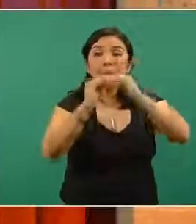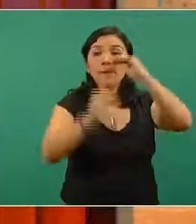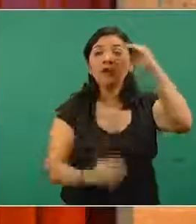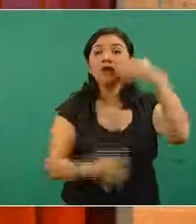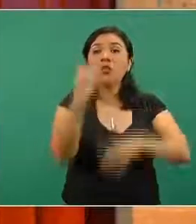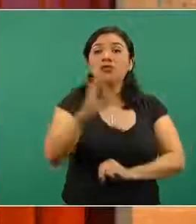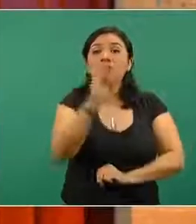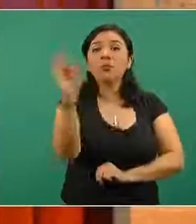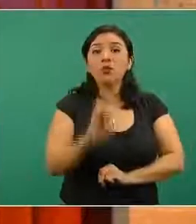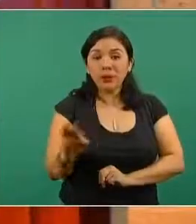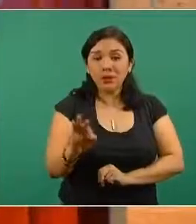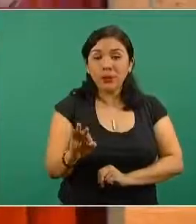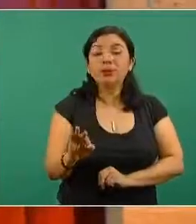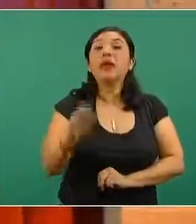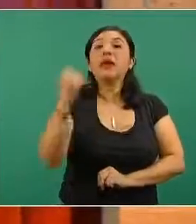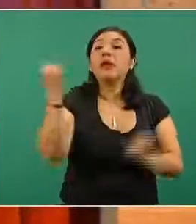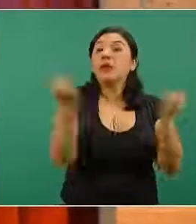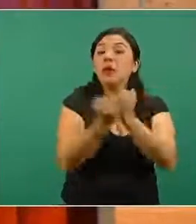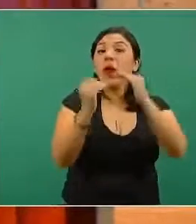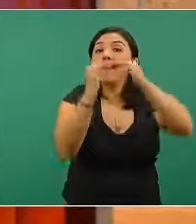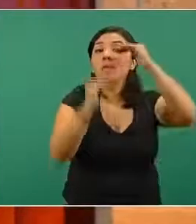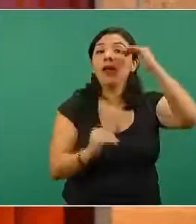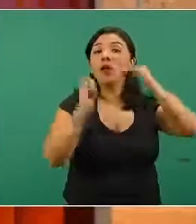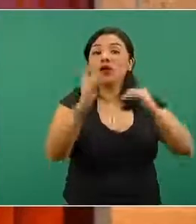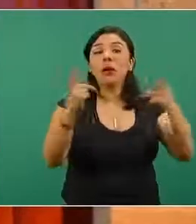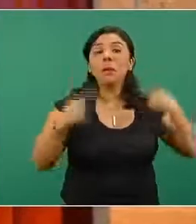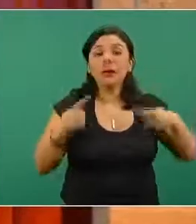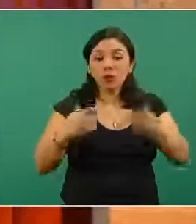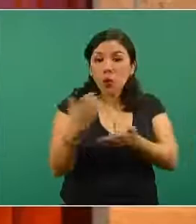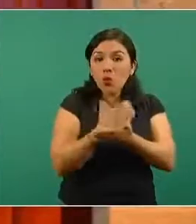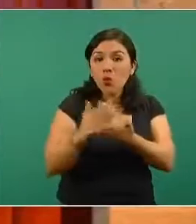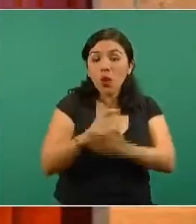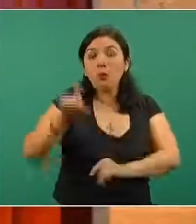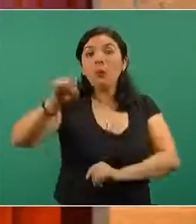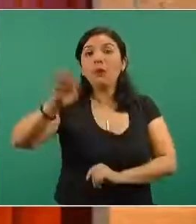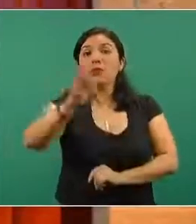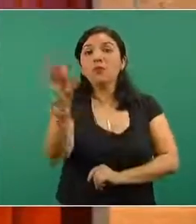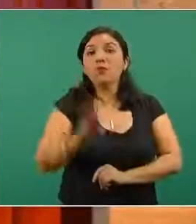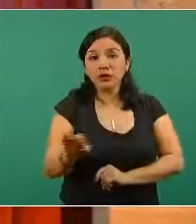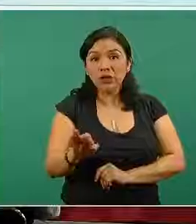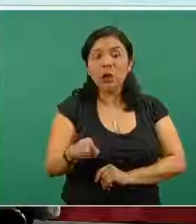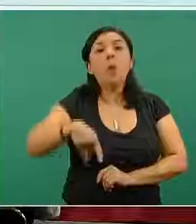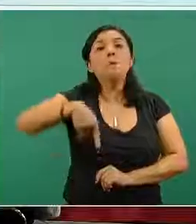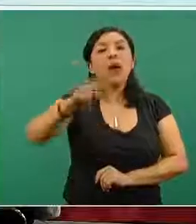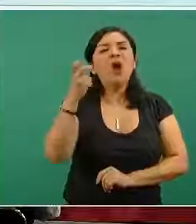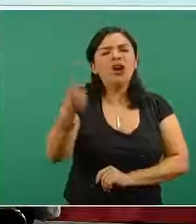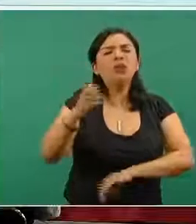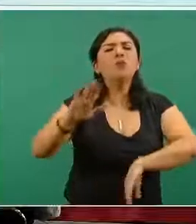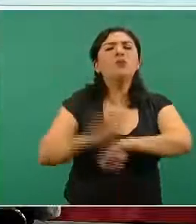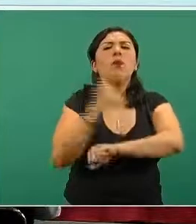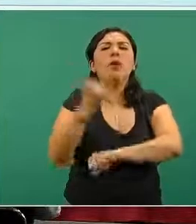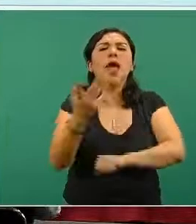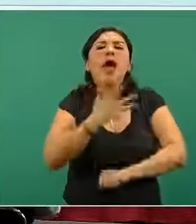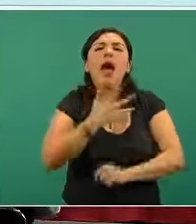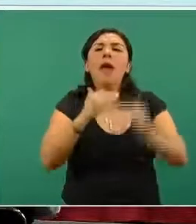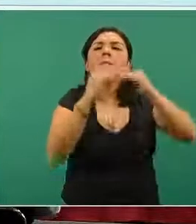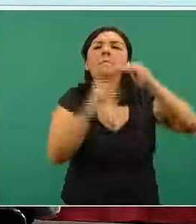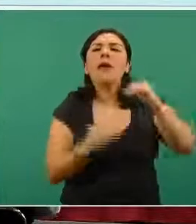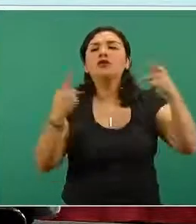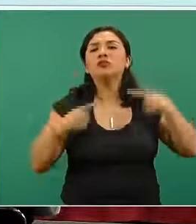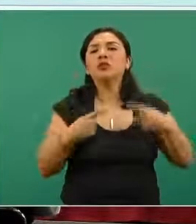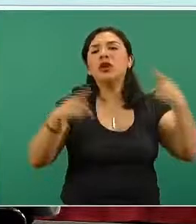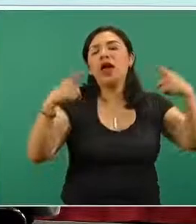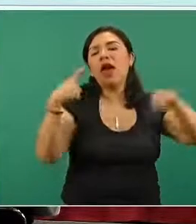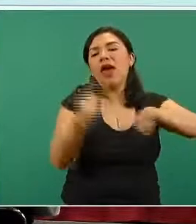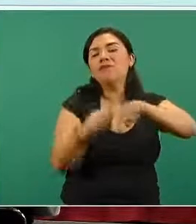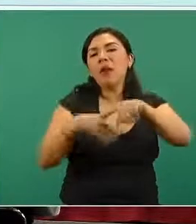del 14% y una disminución en personas recuperadas del 20%, pero esto se debe a que ha habido una disminución